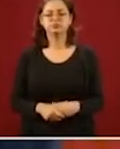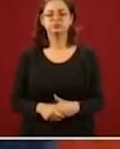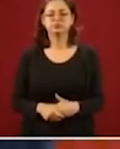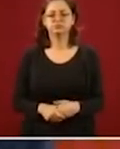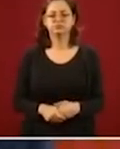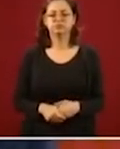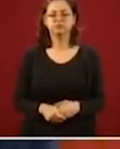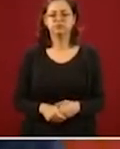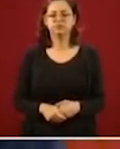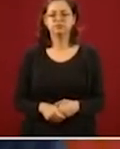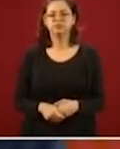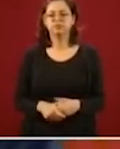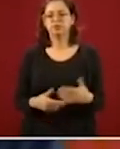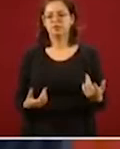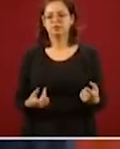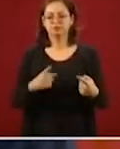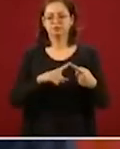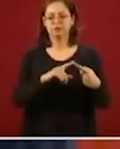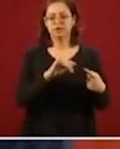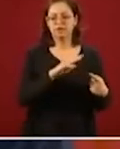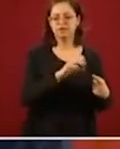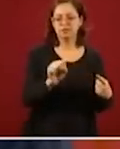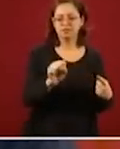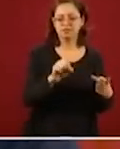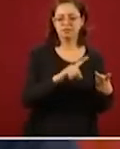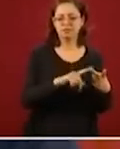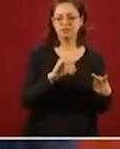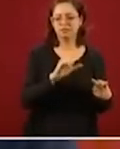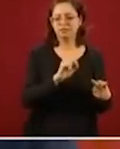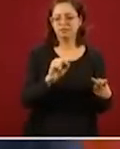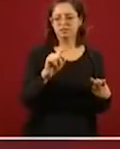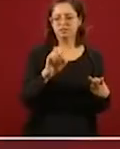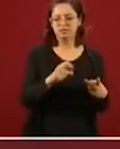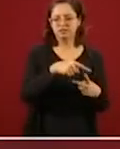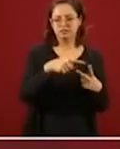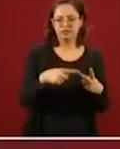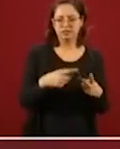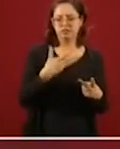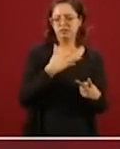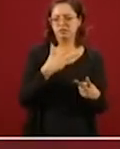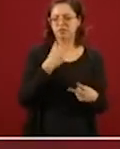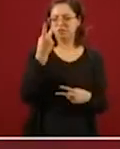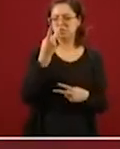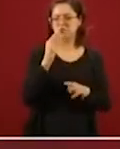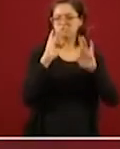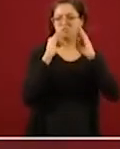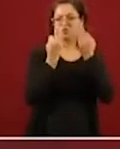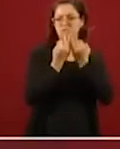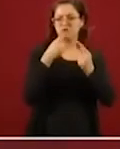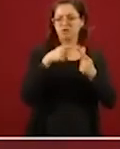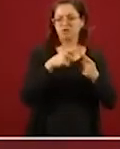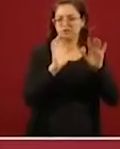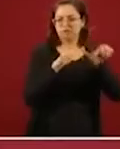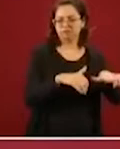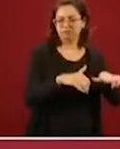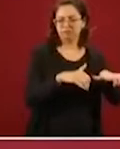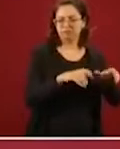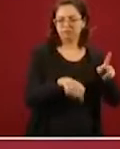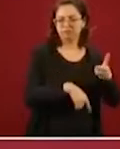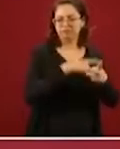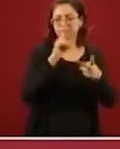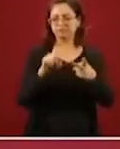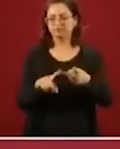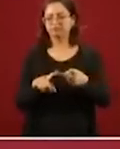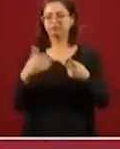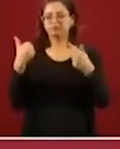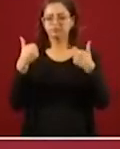del seguro, tiene los dos sistemas, el régimen ordinario y tiene lo que en